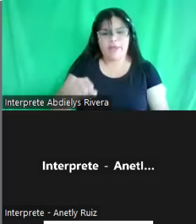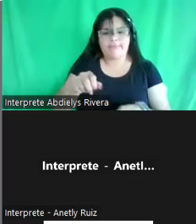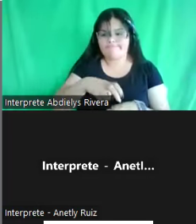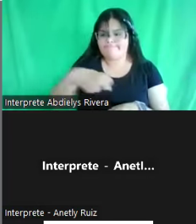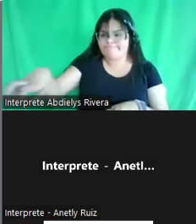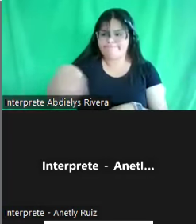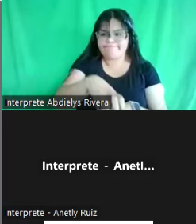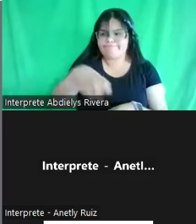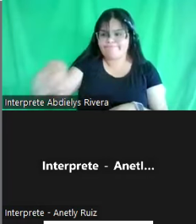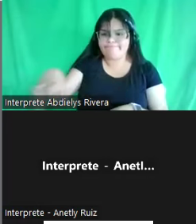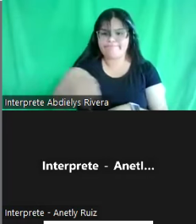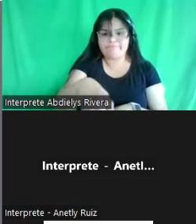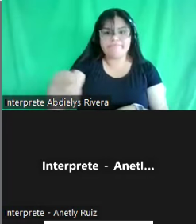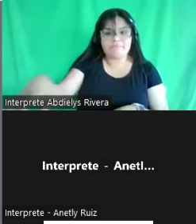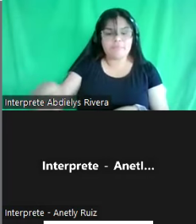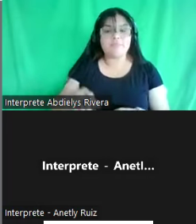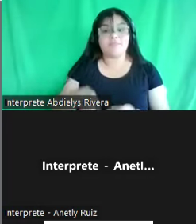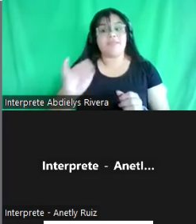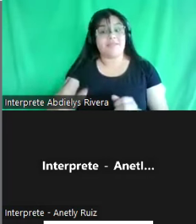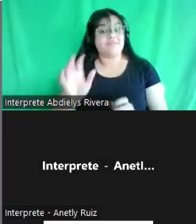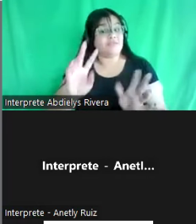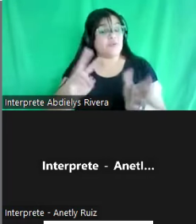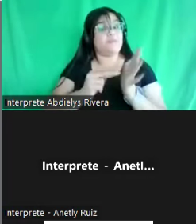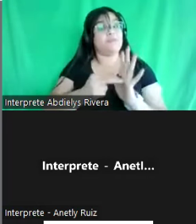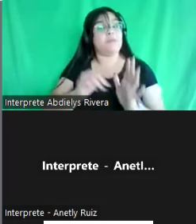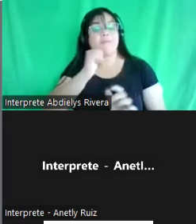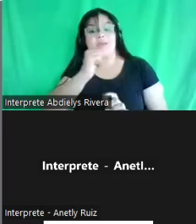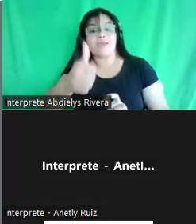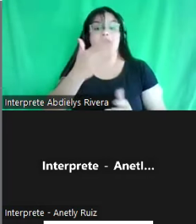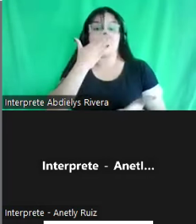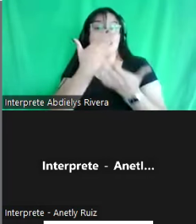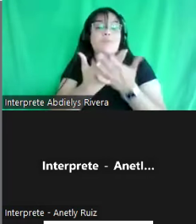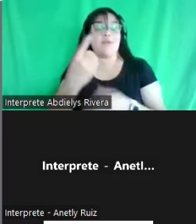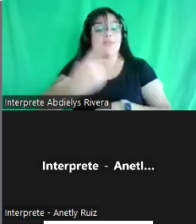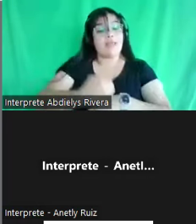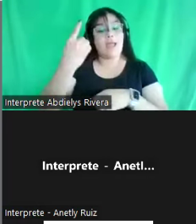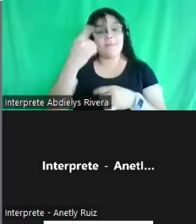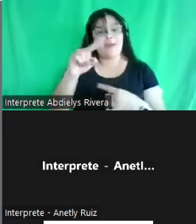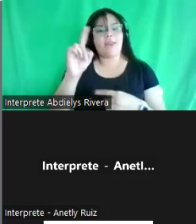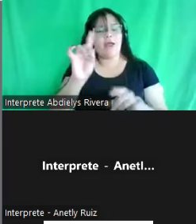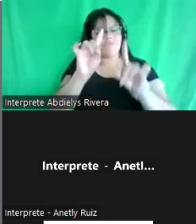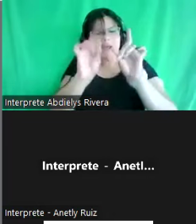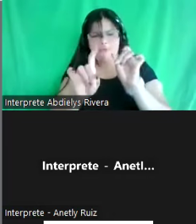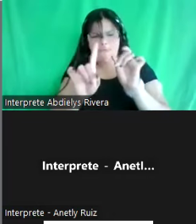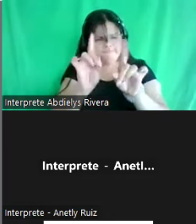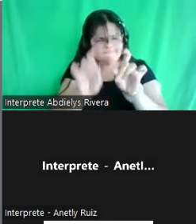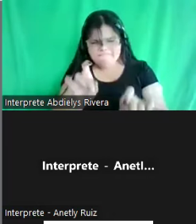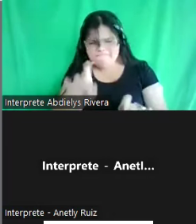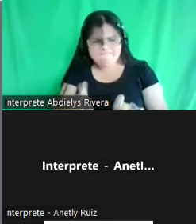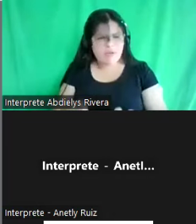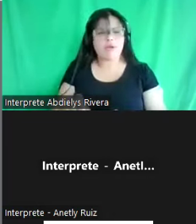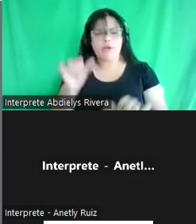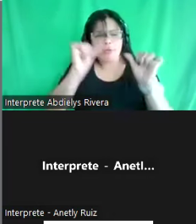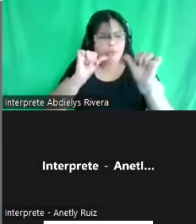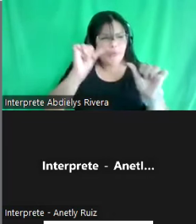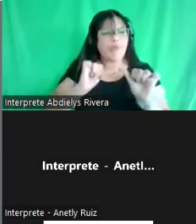día para aclarar las dudas relacionadas a lo que son los retos de transportación en Puerto Rico. El licenciado David Carrasquillo